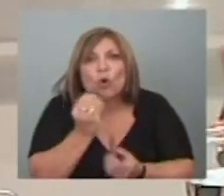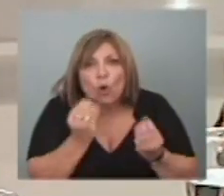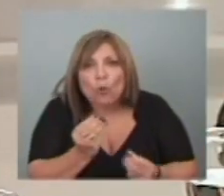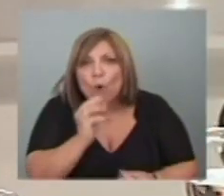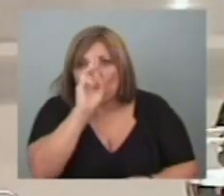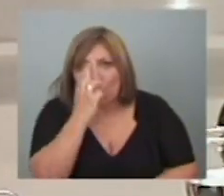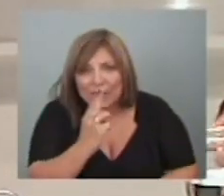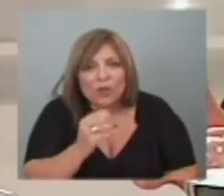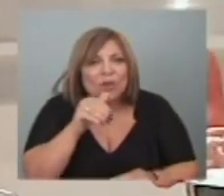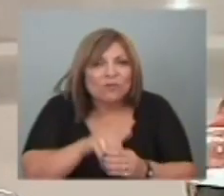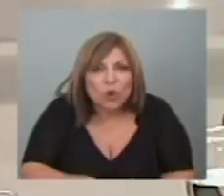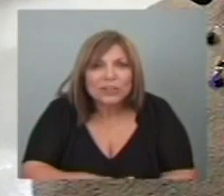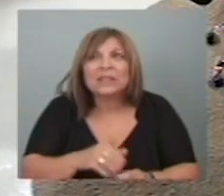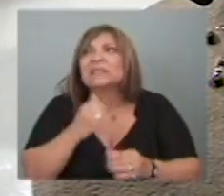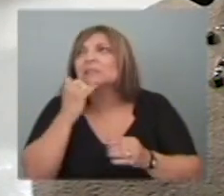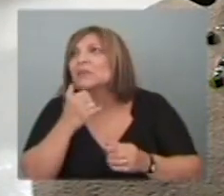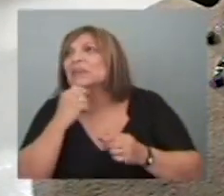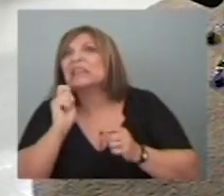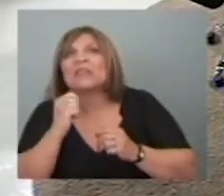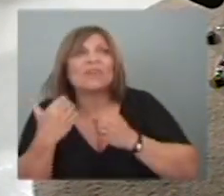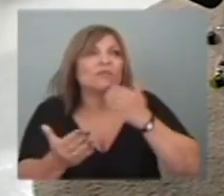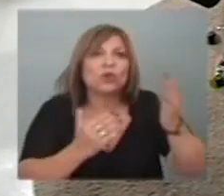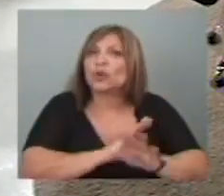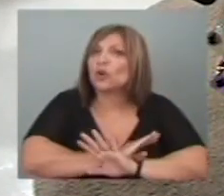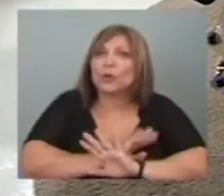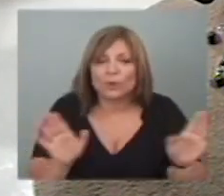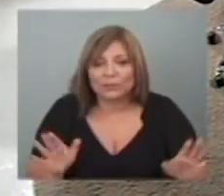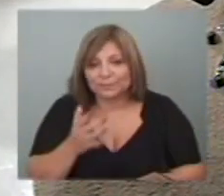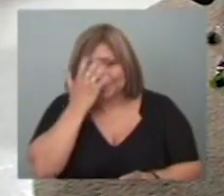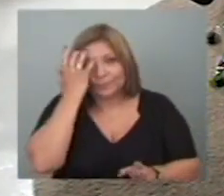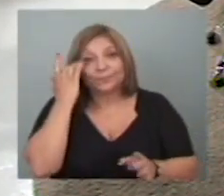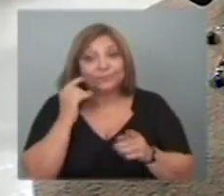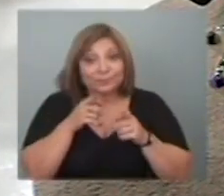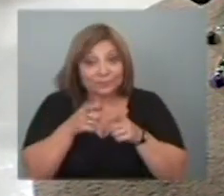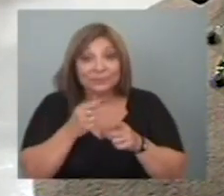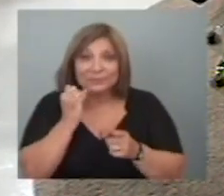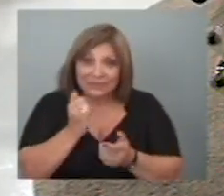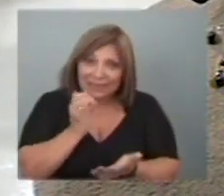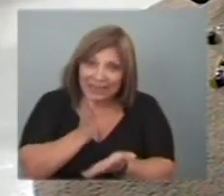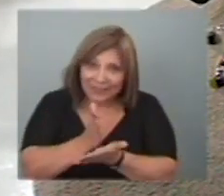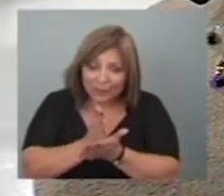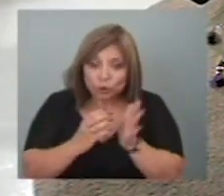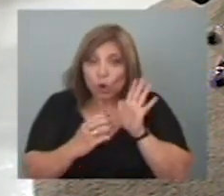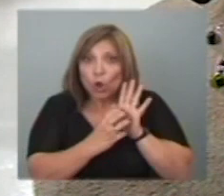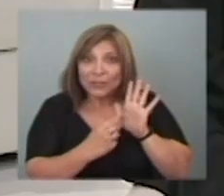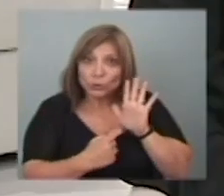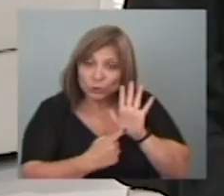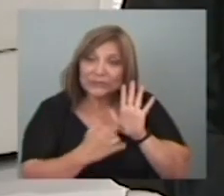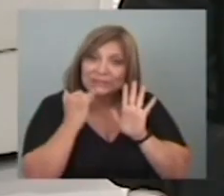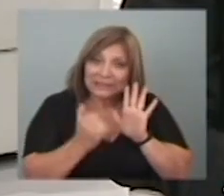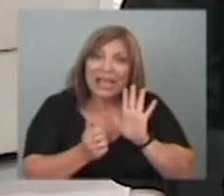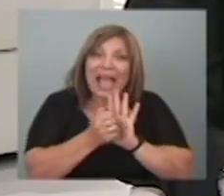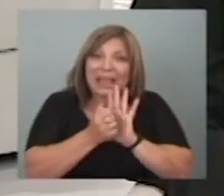lo que voten, estén donde estén. Diputado. Yo tengo un matiz con respecto a que es un derecho ya constitucional. Creo que es el